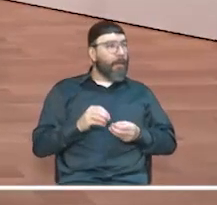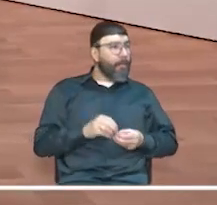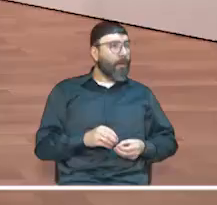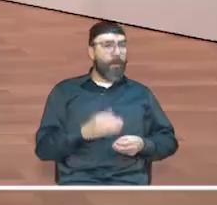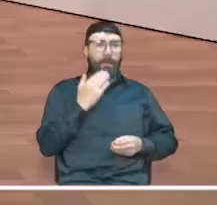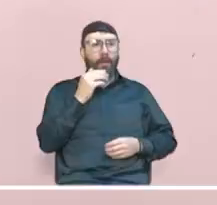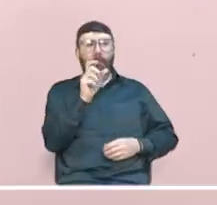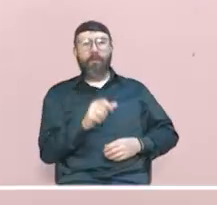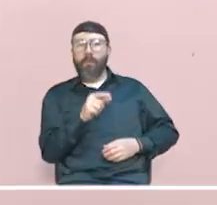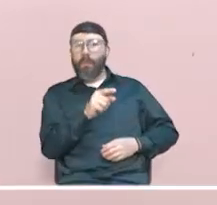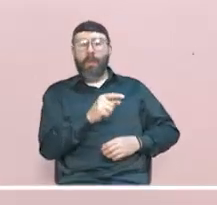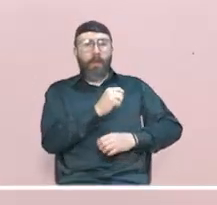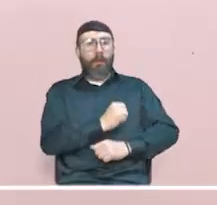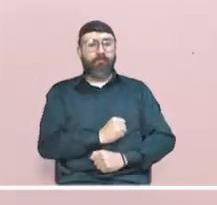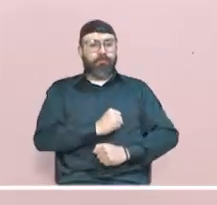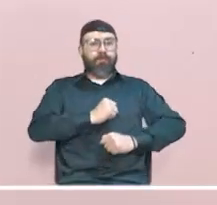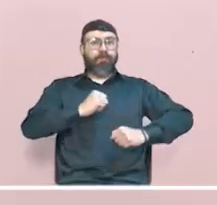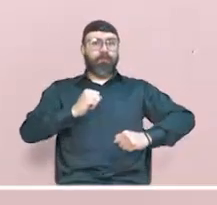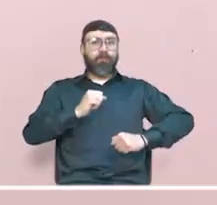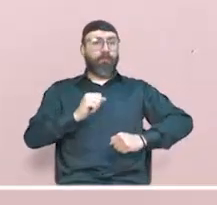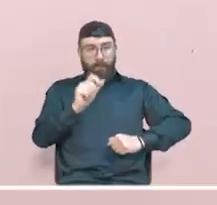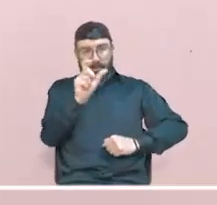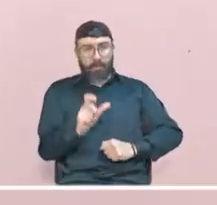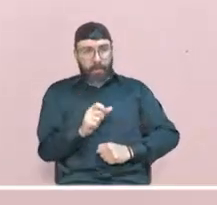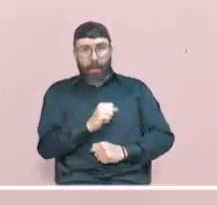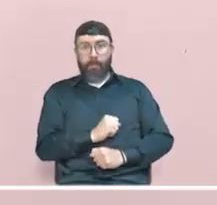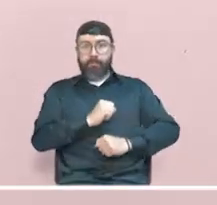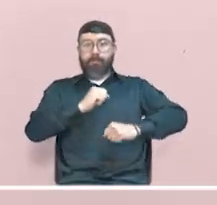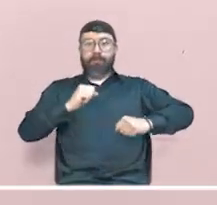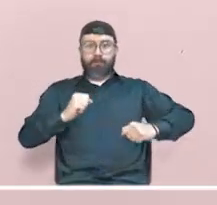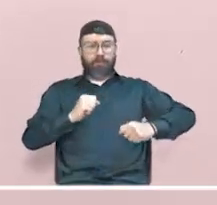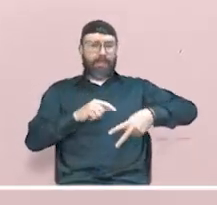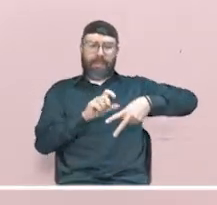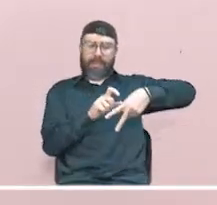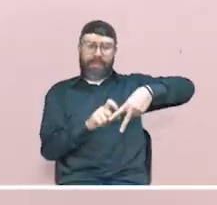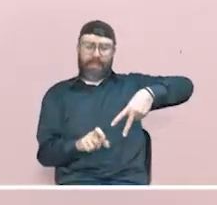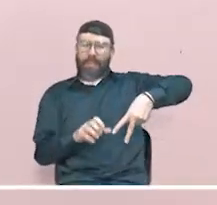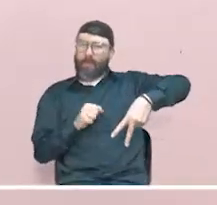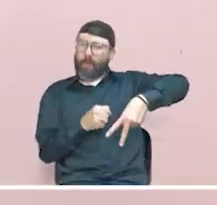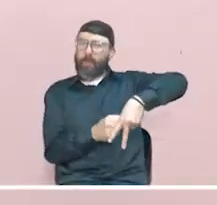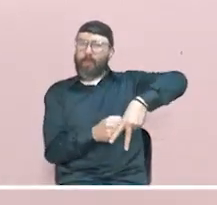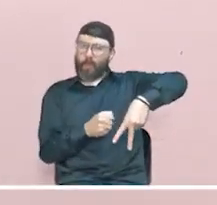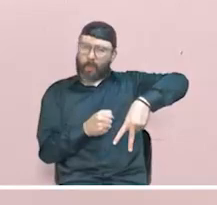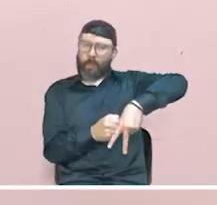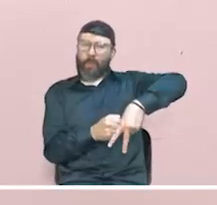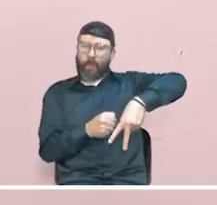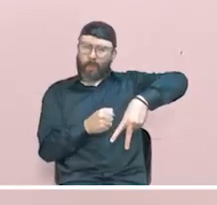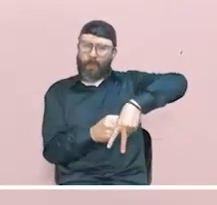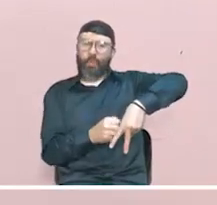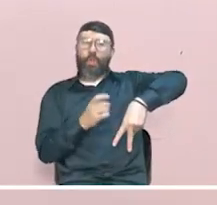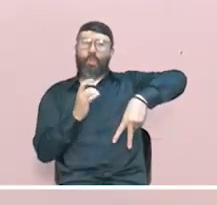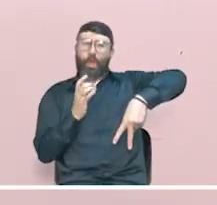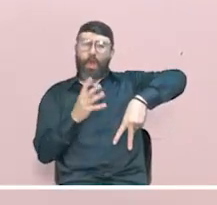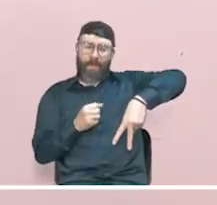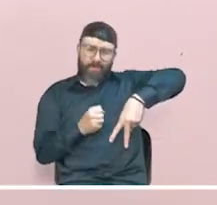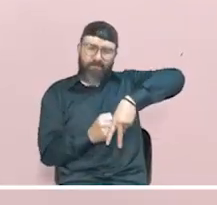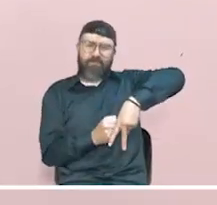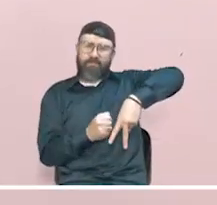con sobrepeso o con obesidad, pues va a generar más tracción sobre esa zona, y obviamente pues va